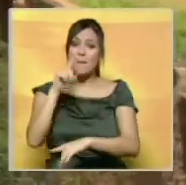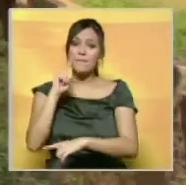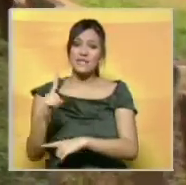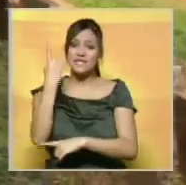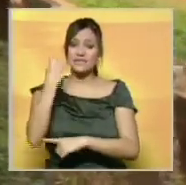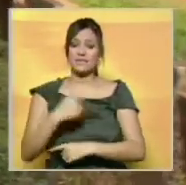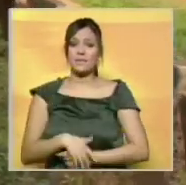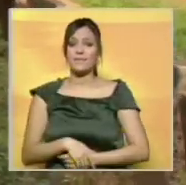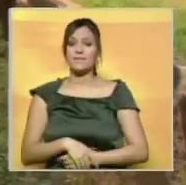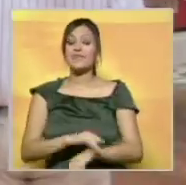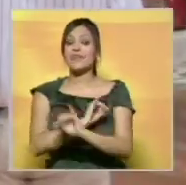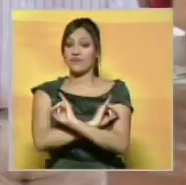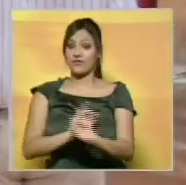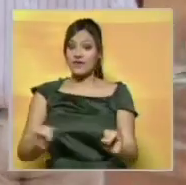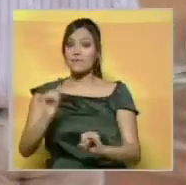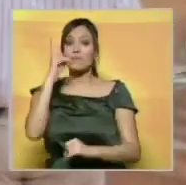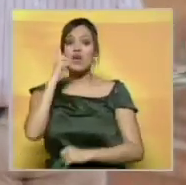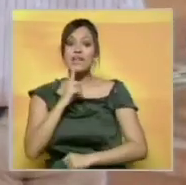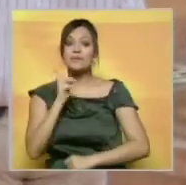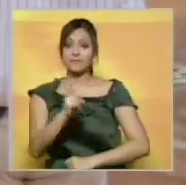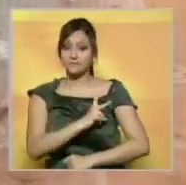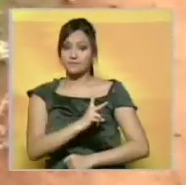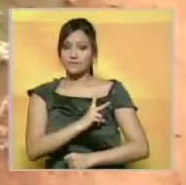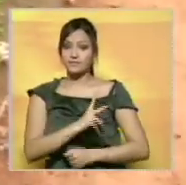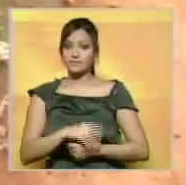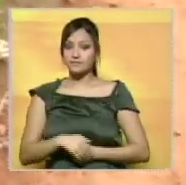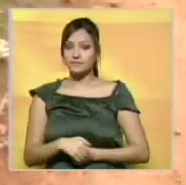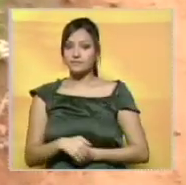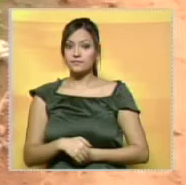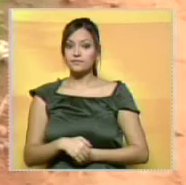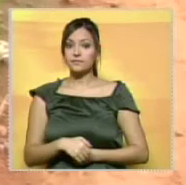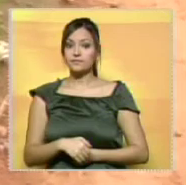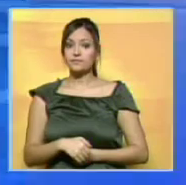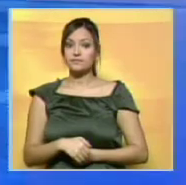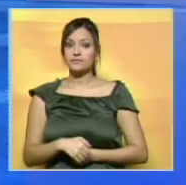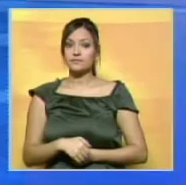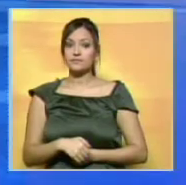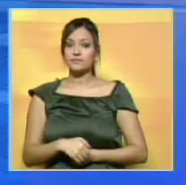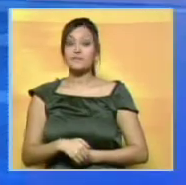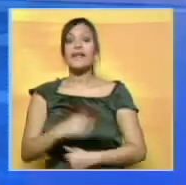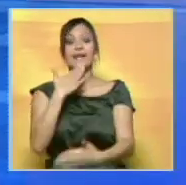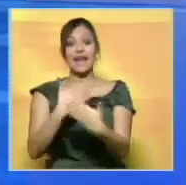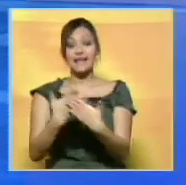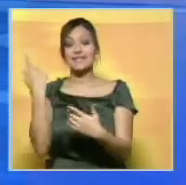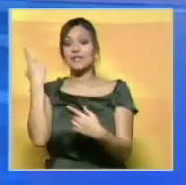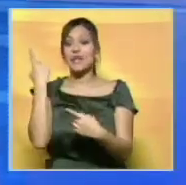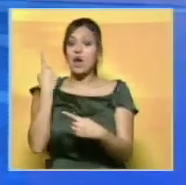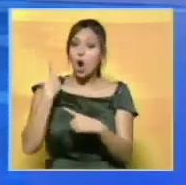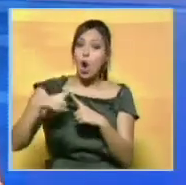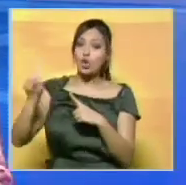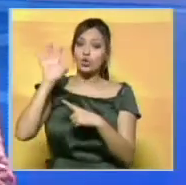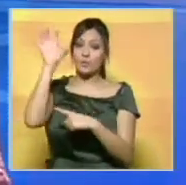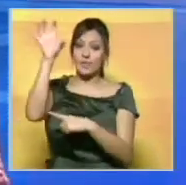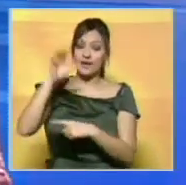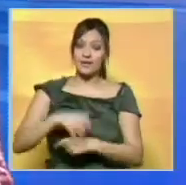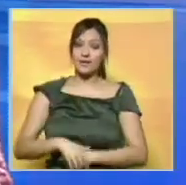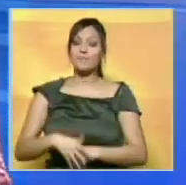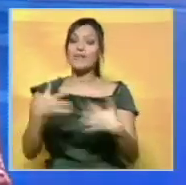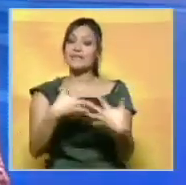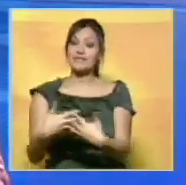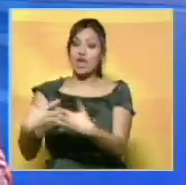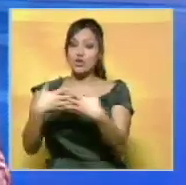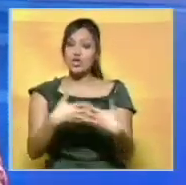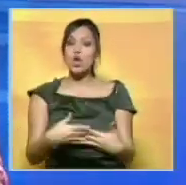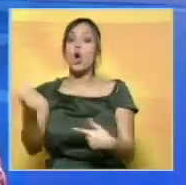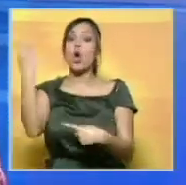principal. Desde el estado Bolívar, Jessica Brizuela, Noticiero Venevisión. Gracias, Jessica. Más allá de nuestras fronteras en Estados